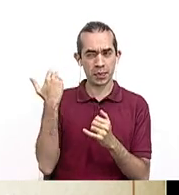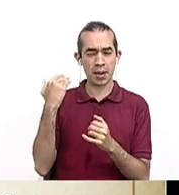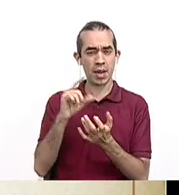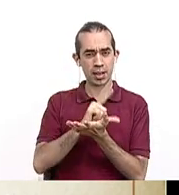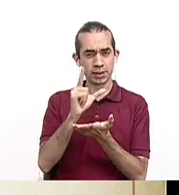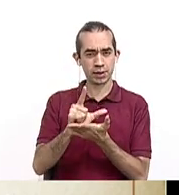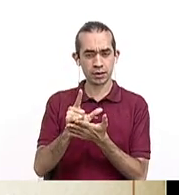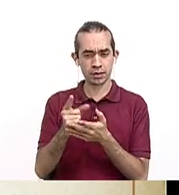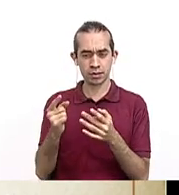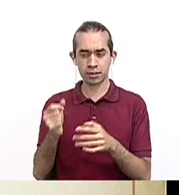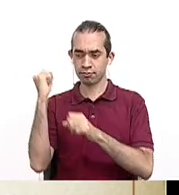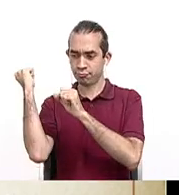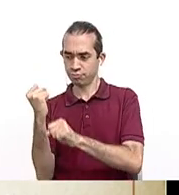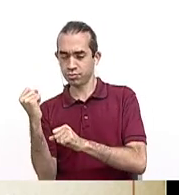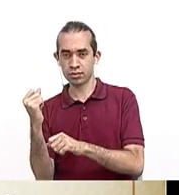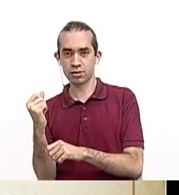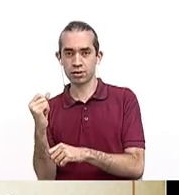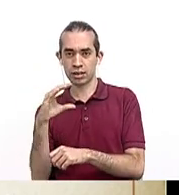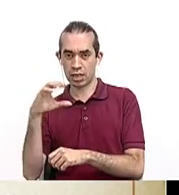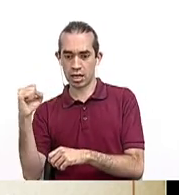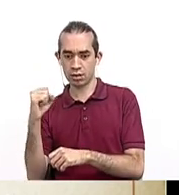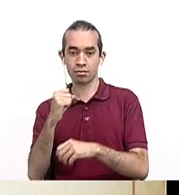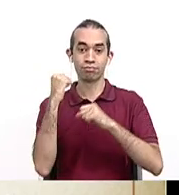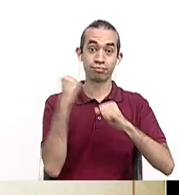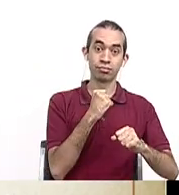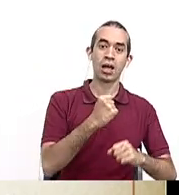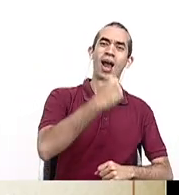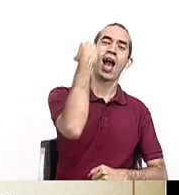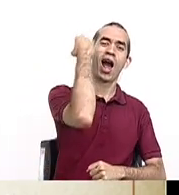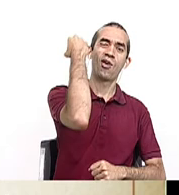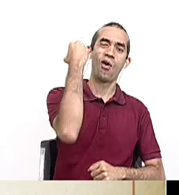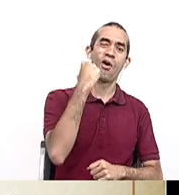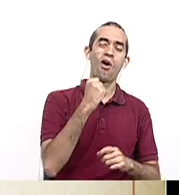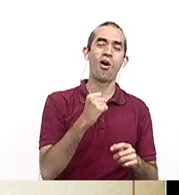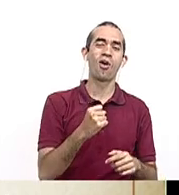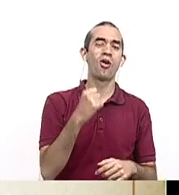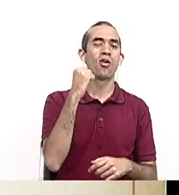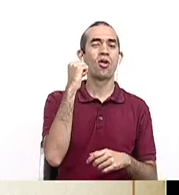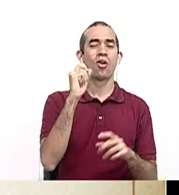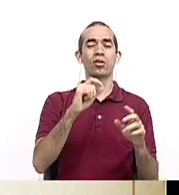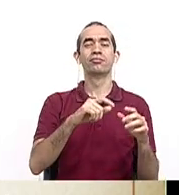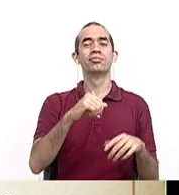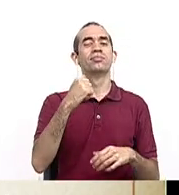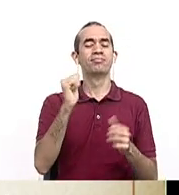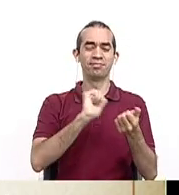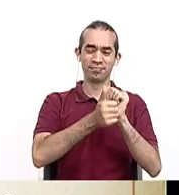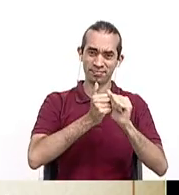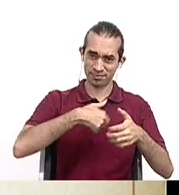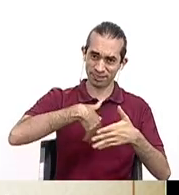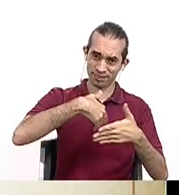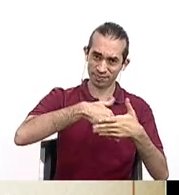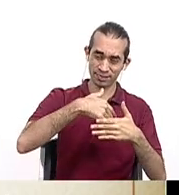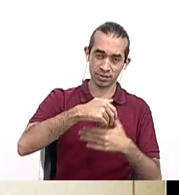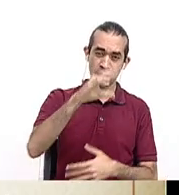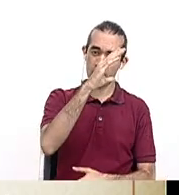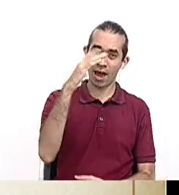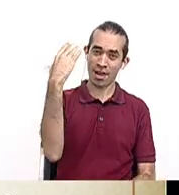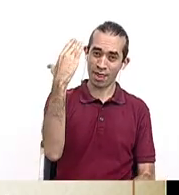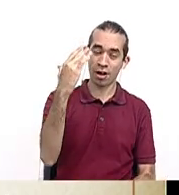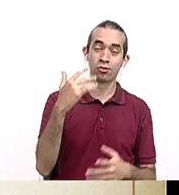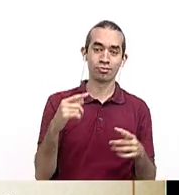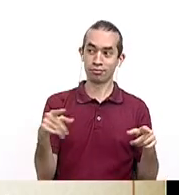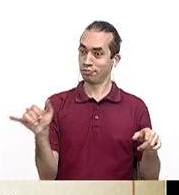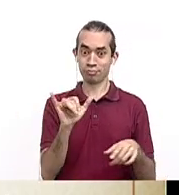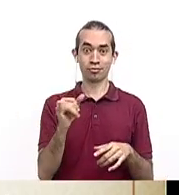mismo año en el club sport cartaginés fue campeón del fútbol nacional en 1941 miren la marcha en